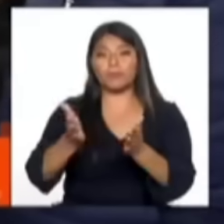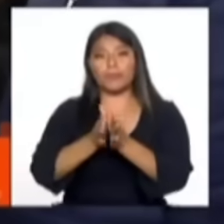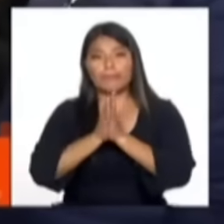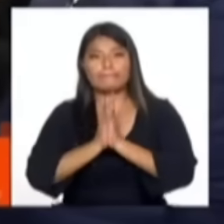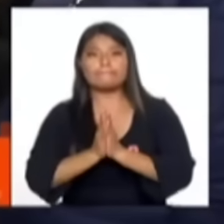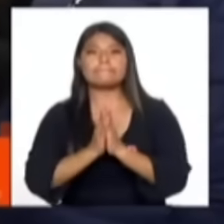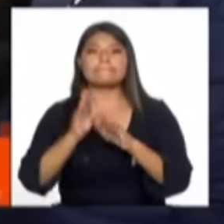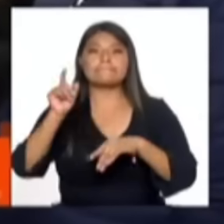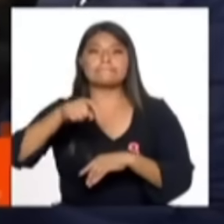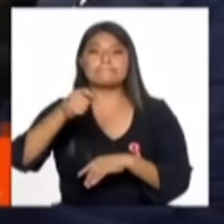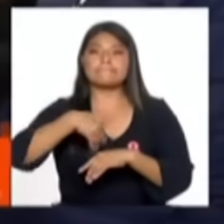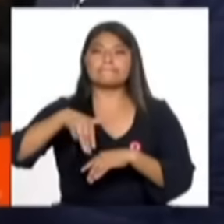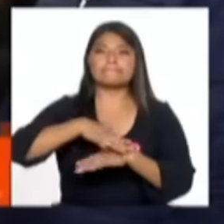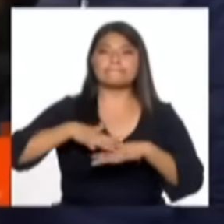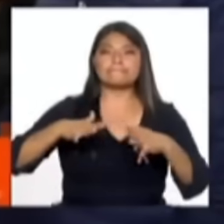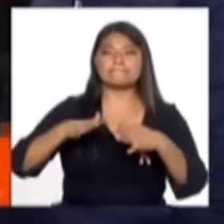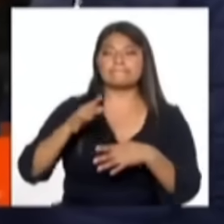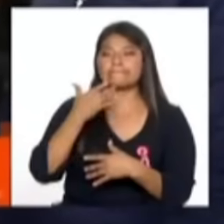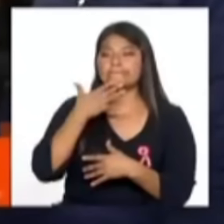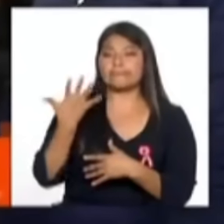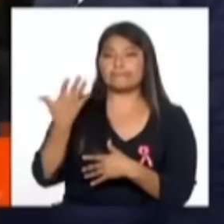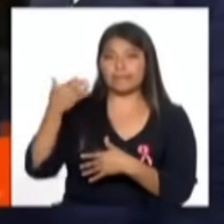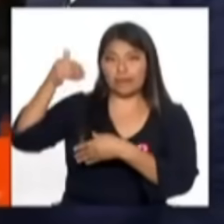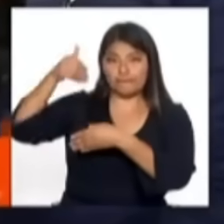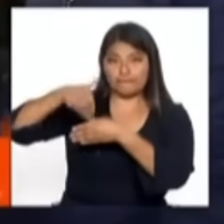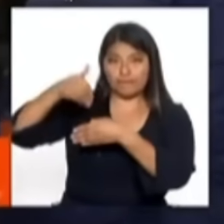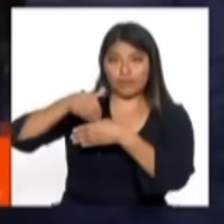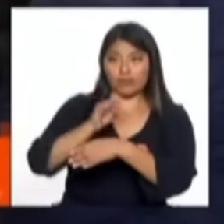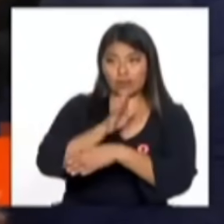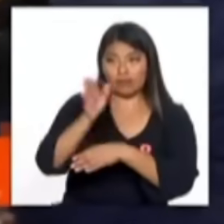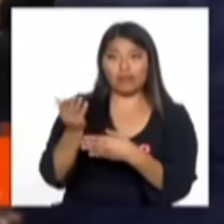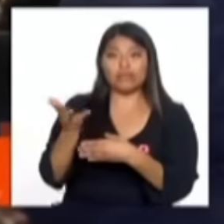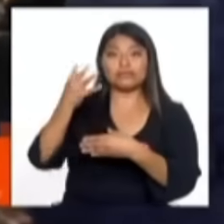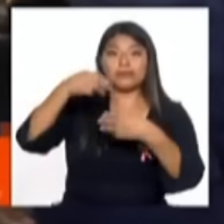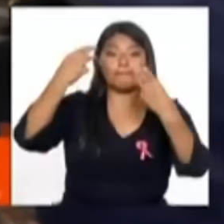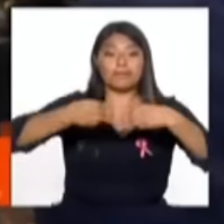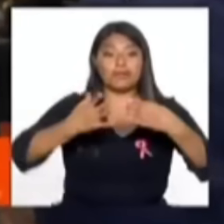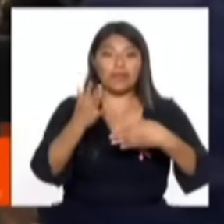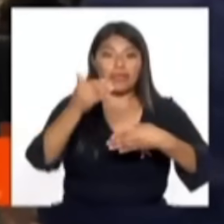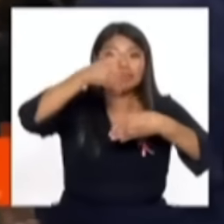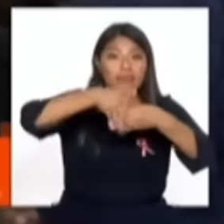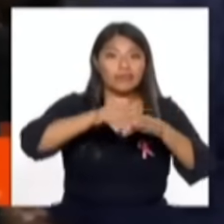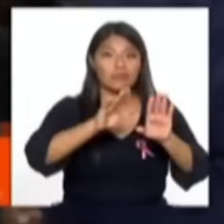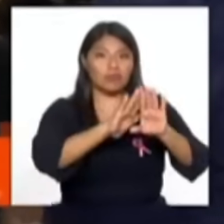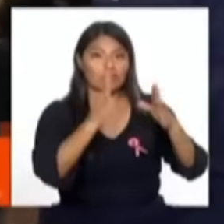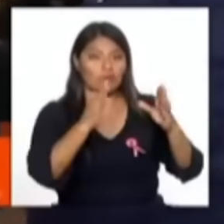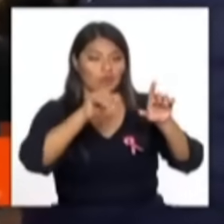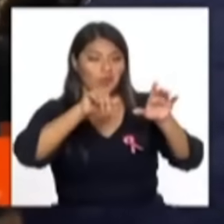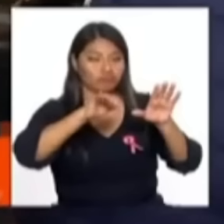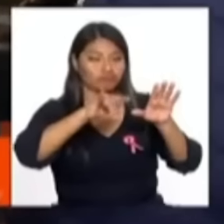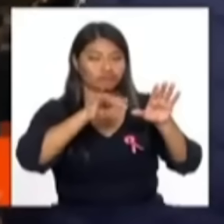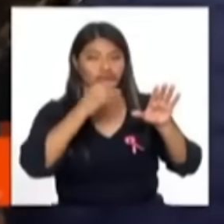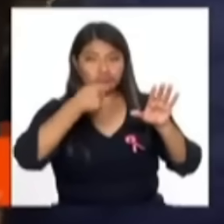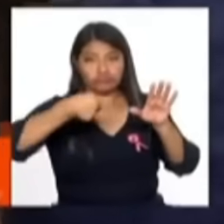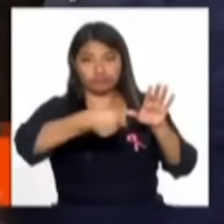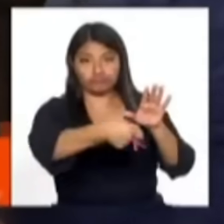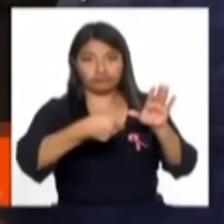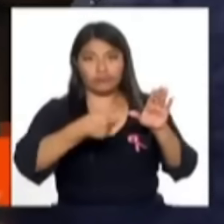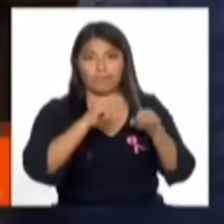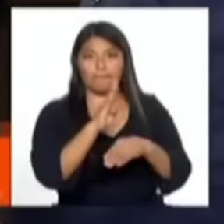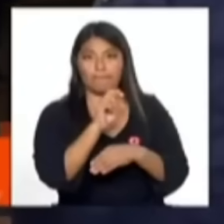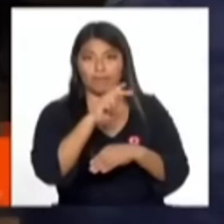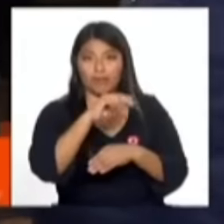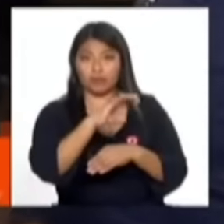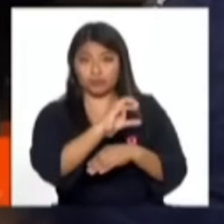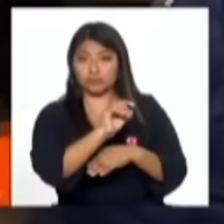agencias bancarias en el interior del mercado para que ellos no tengan que salir, ¿no?, a realizar operaciones financieras.